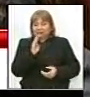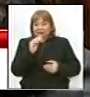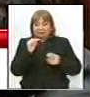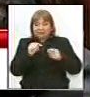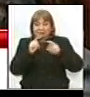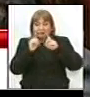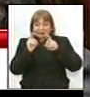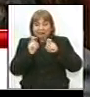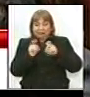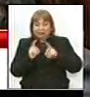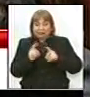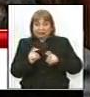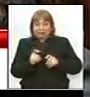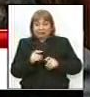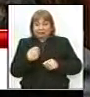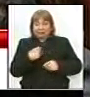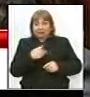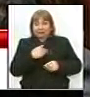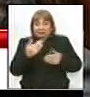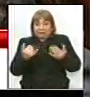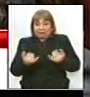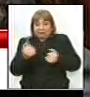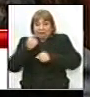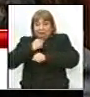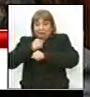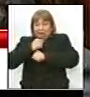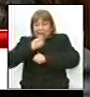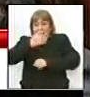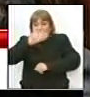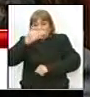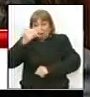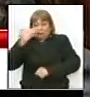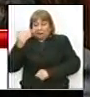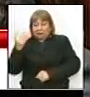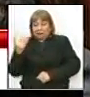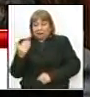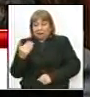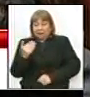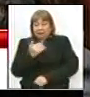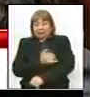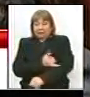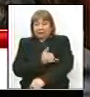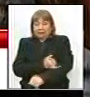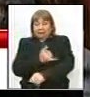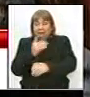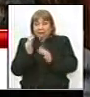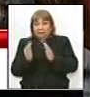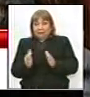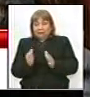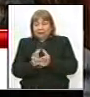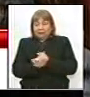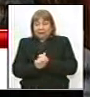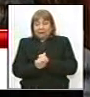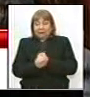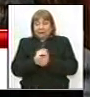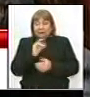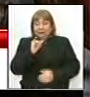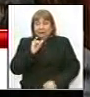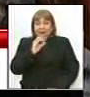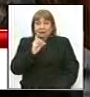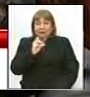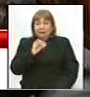de encuestas se trata lo que tratamos de defender la institucionalidad y la idoneidad de tal o cual